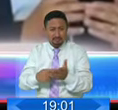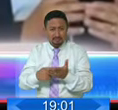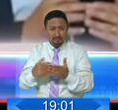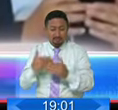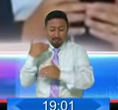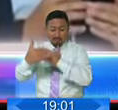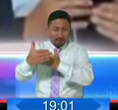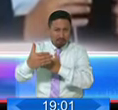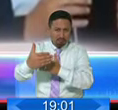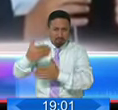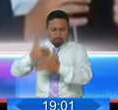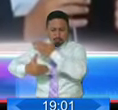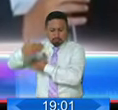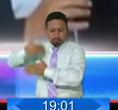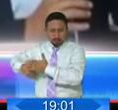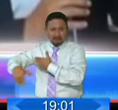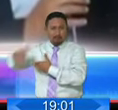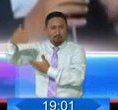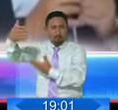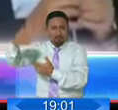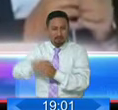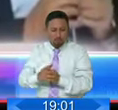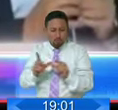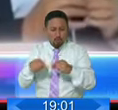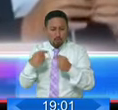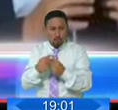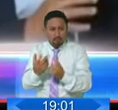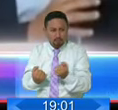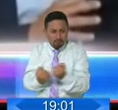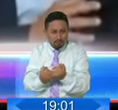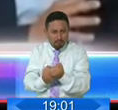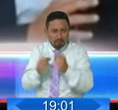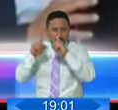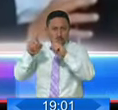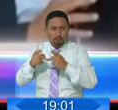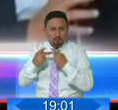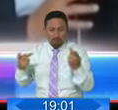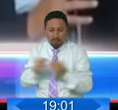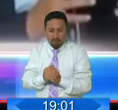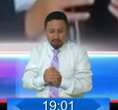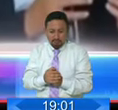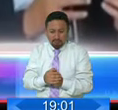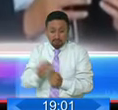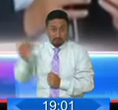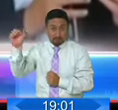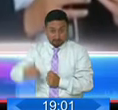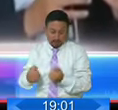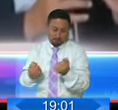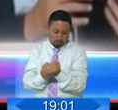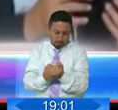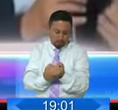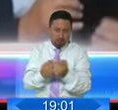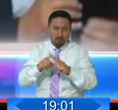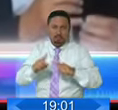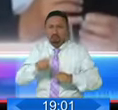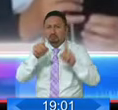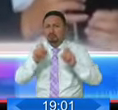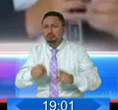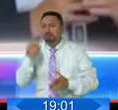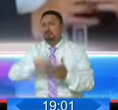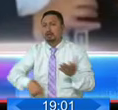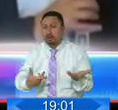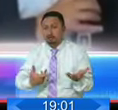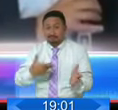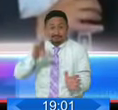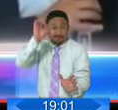democrático y político, que muchos grupos se han manifestado a favor de la consulta popular y no sabemos qué van a preguntar, ¿no? Asumimos, presumimos que van a